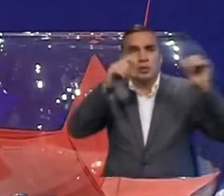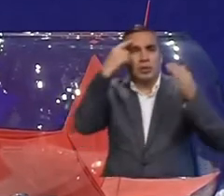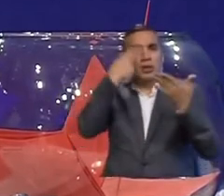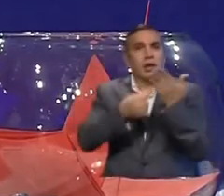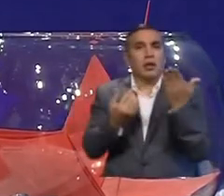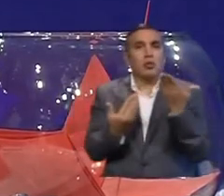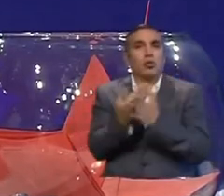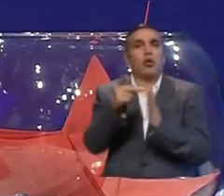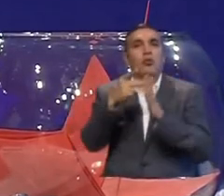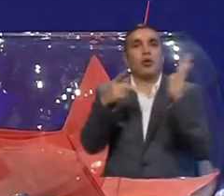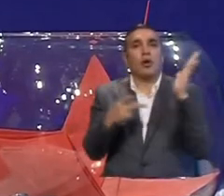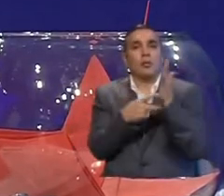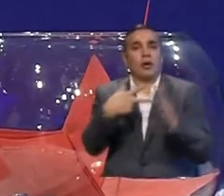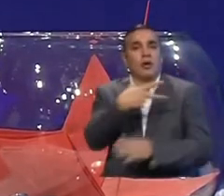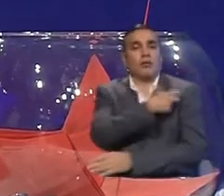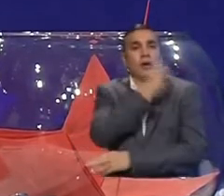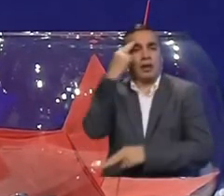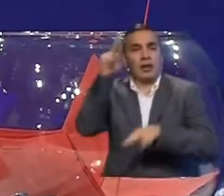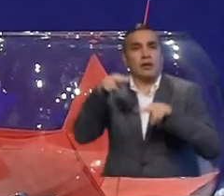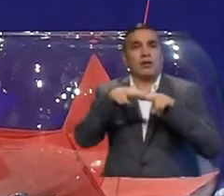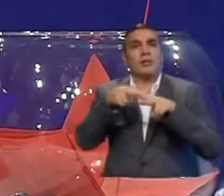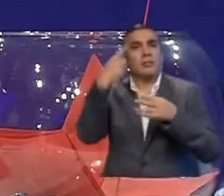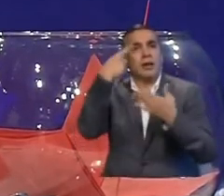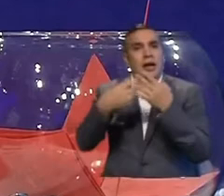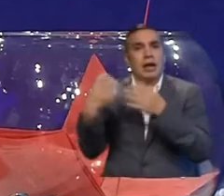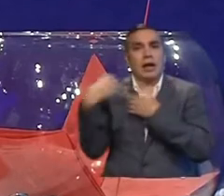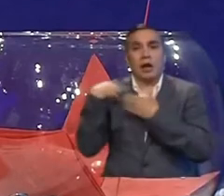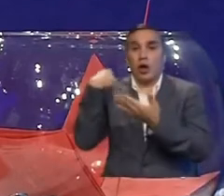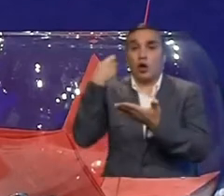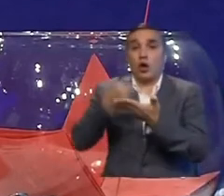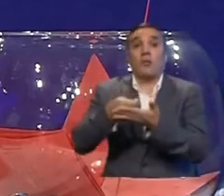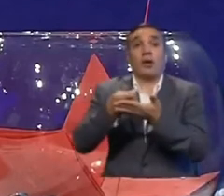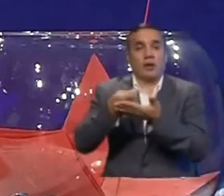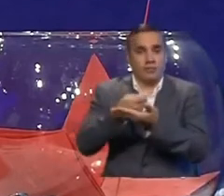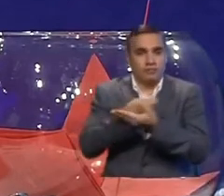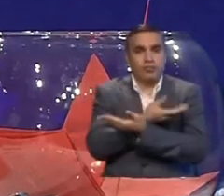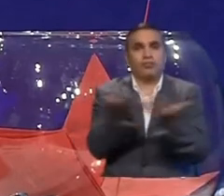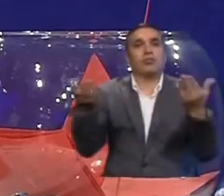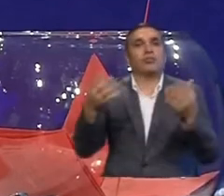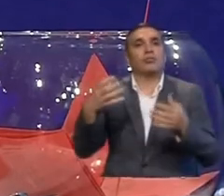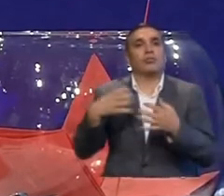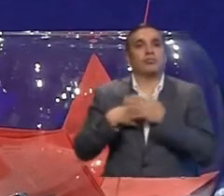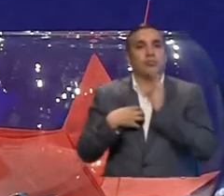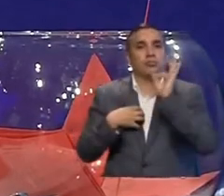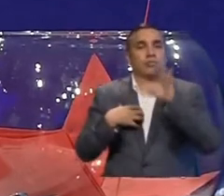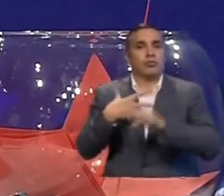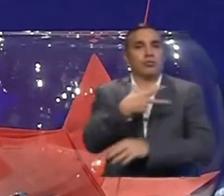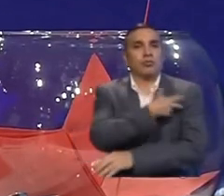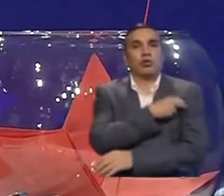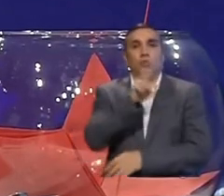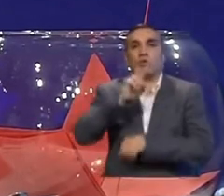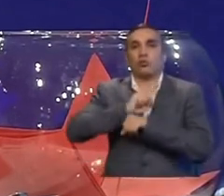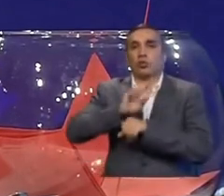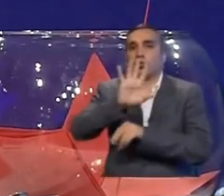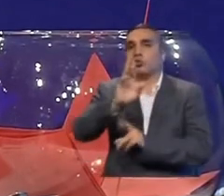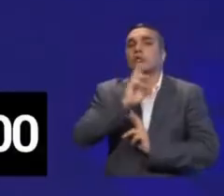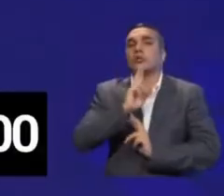programa de vacunación nacional que garantice la compra y distribución de la vacuna contra el COVID-19? 2 minutos para su